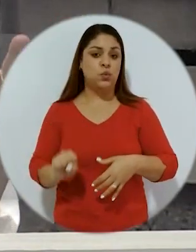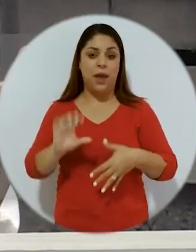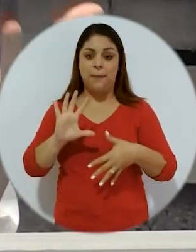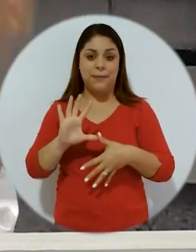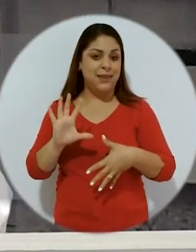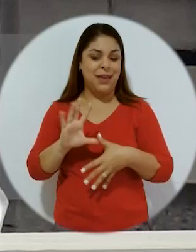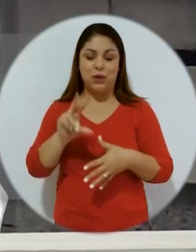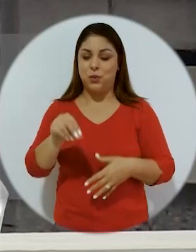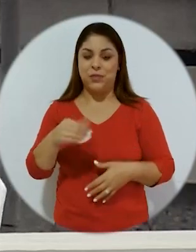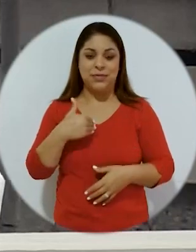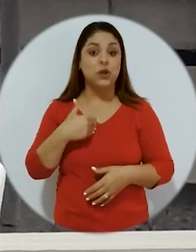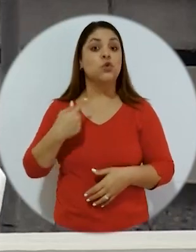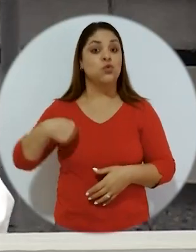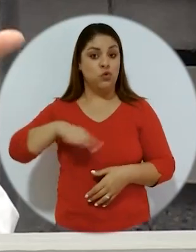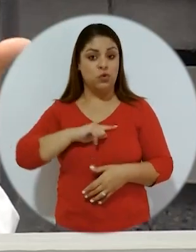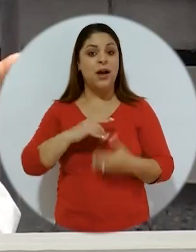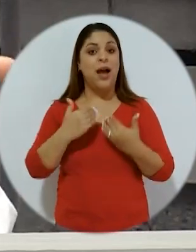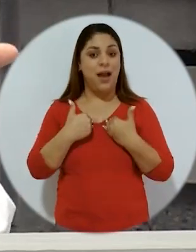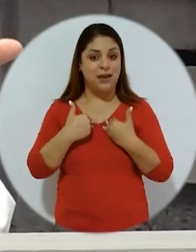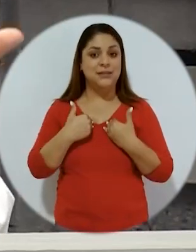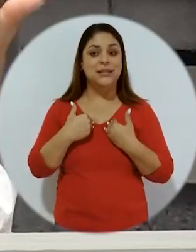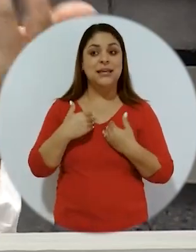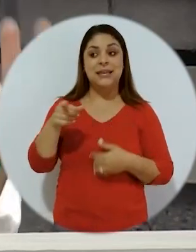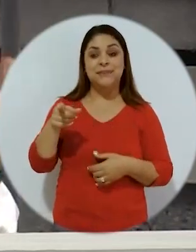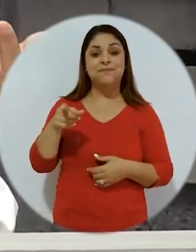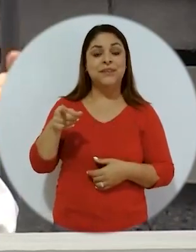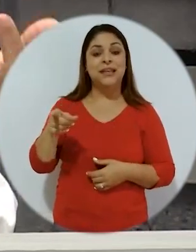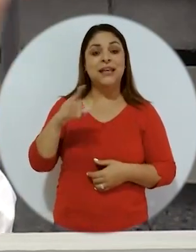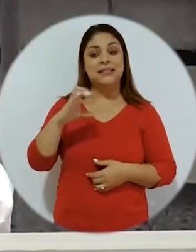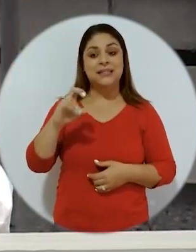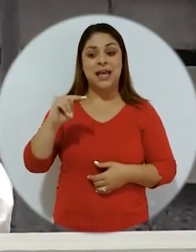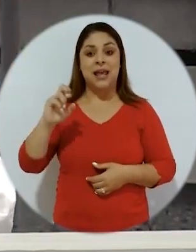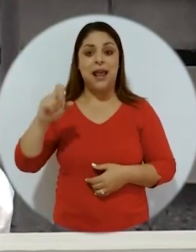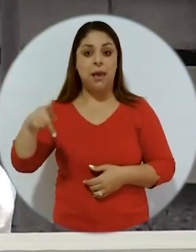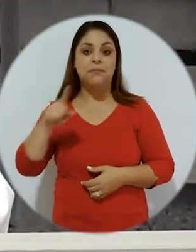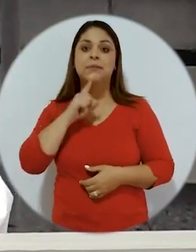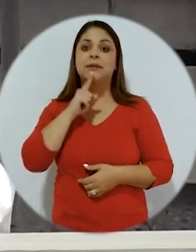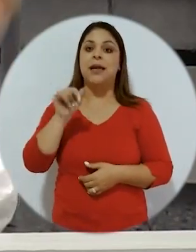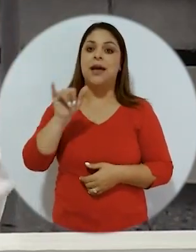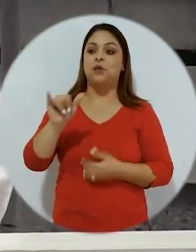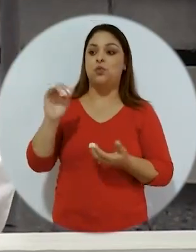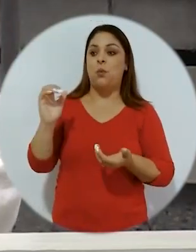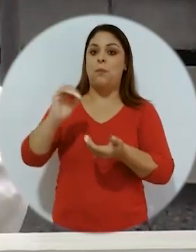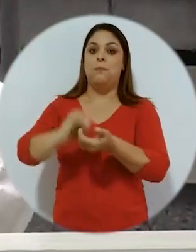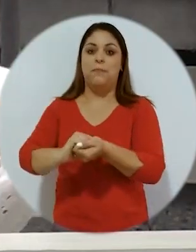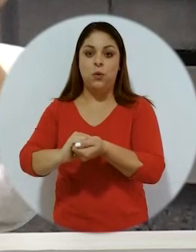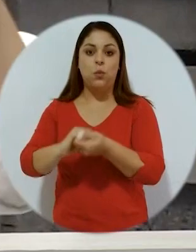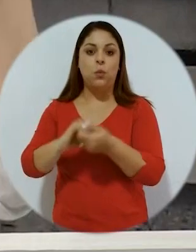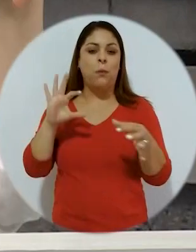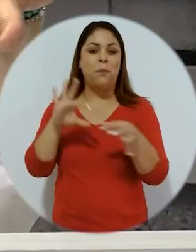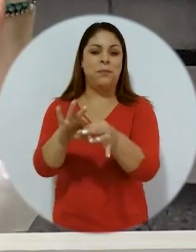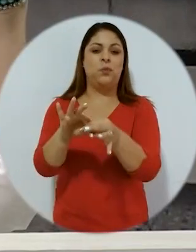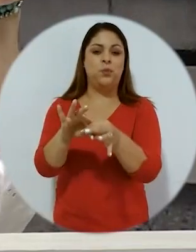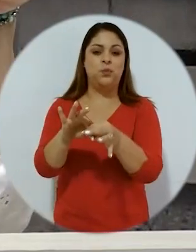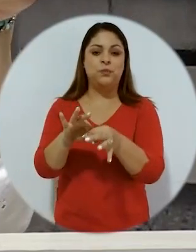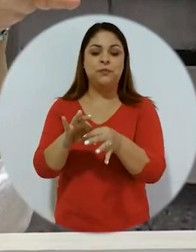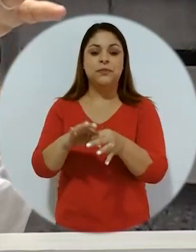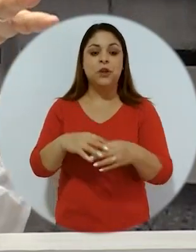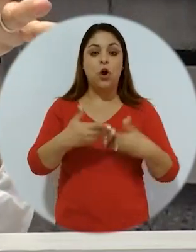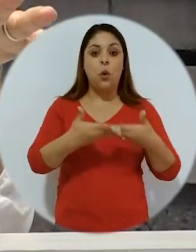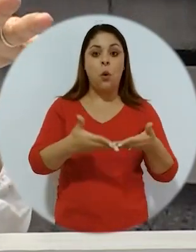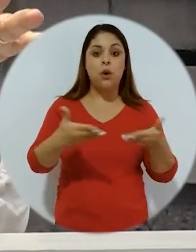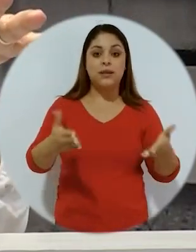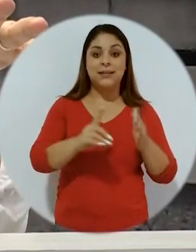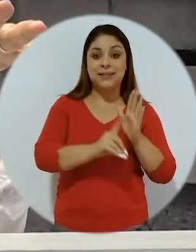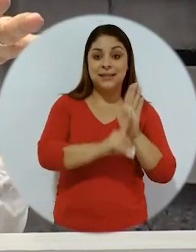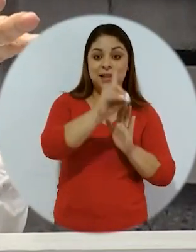ahí, y siempre se concibió al SENAT como un vínculo, ¿verdad? Justamente como ese eslabón entre las cosas que